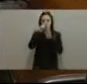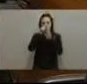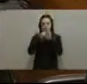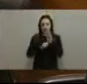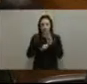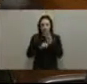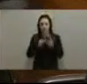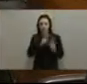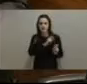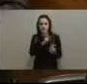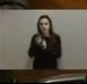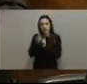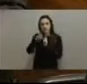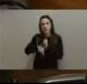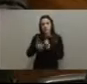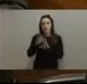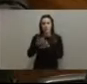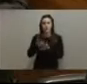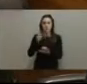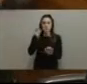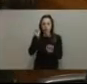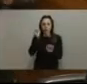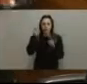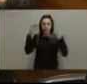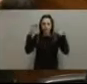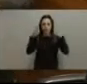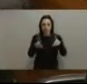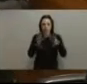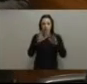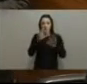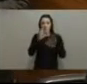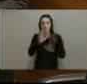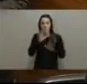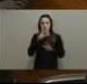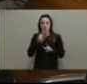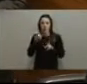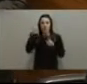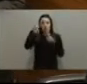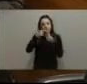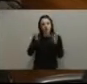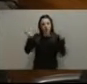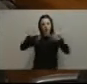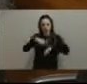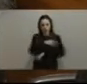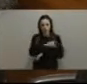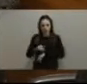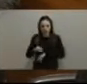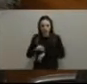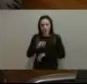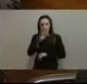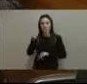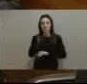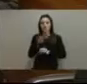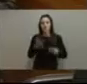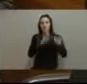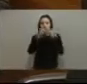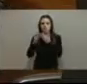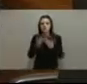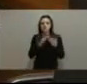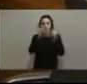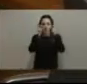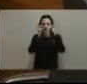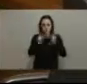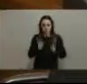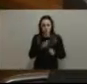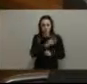se establecen protocolos de intervención, pero para objetivos consensuados por estudios acreditados